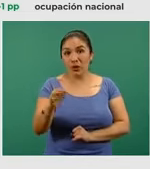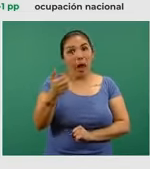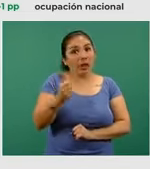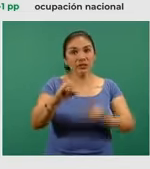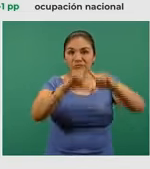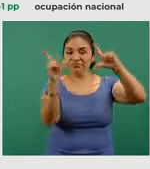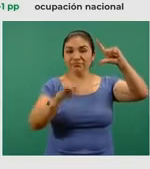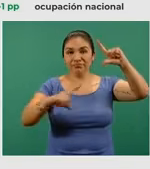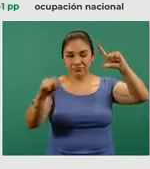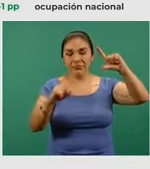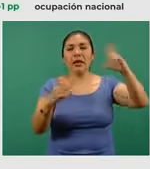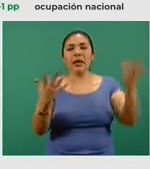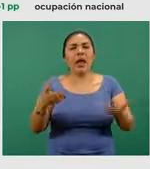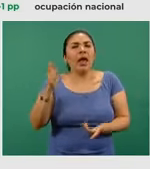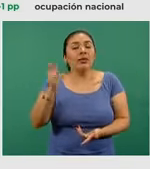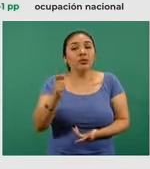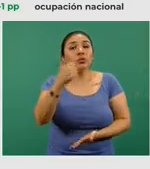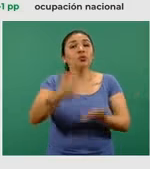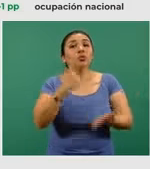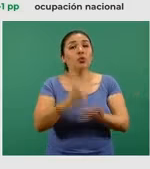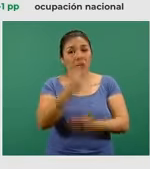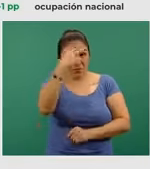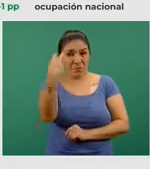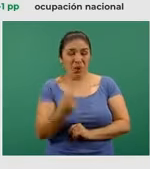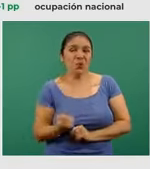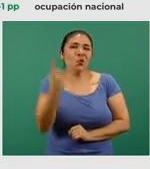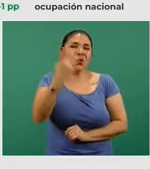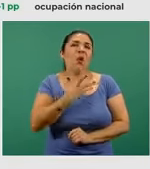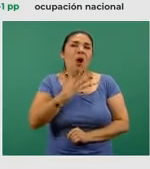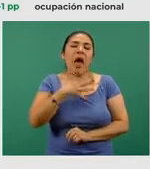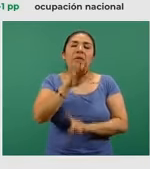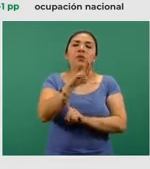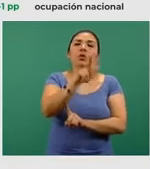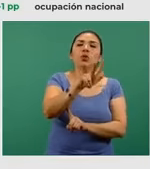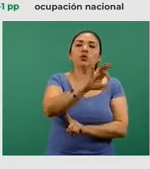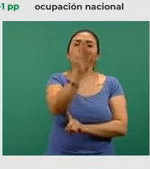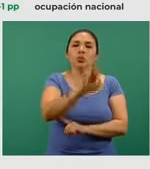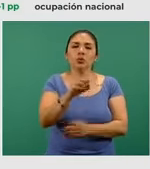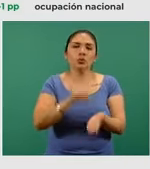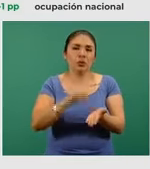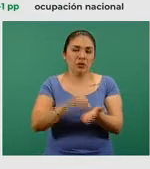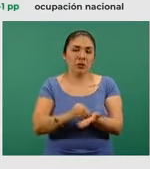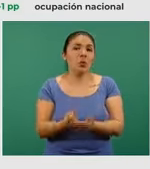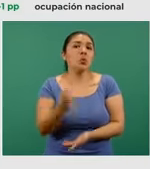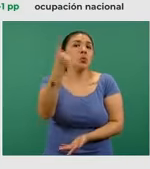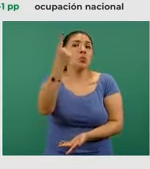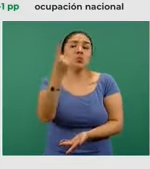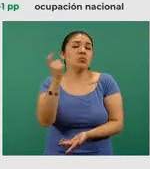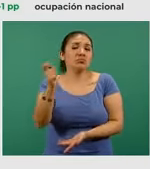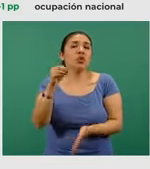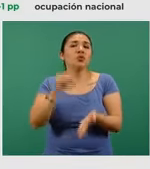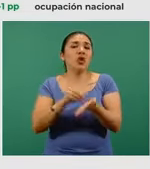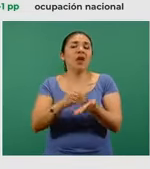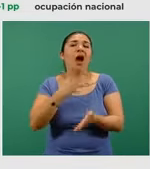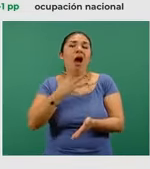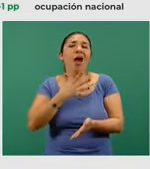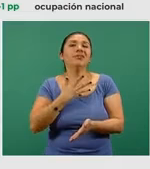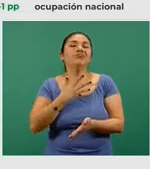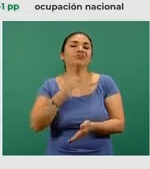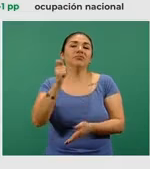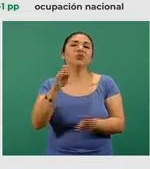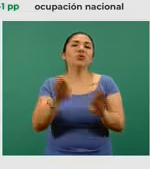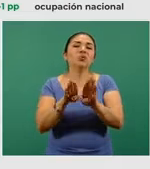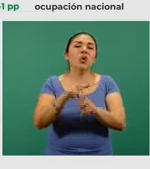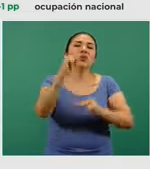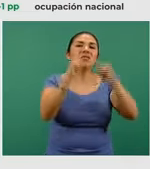nivel nacional, y es la Ciudad de México con un 58%, la única entidad que está en este nivel